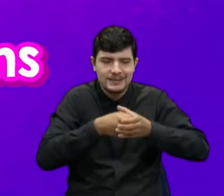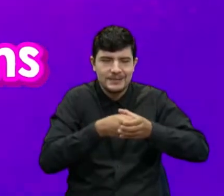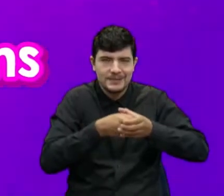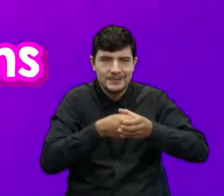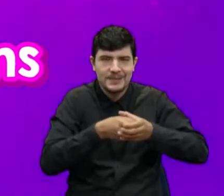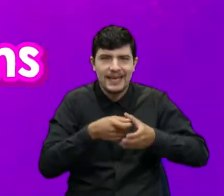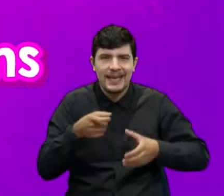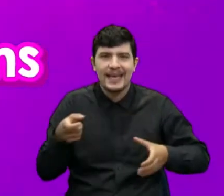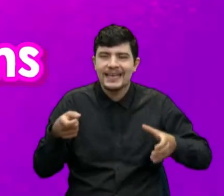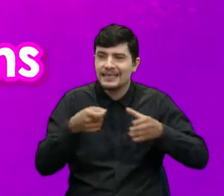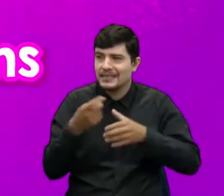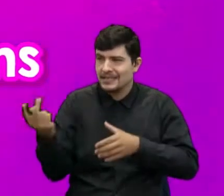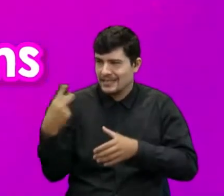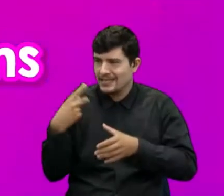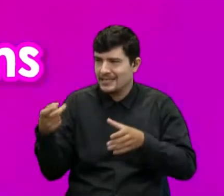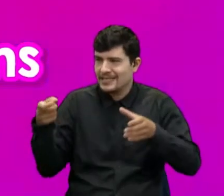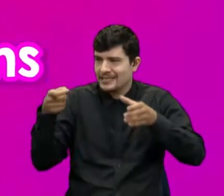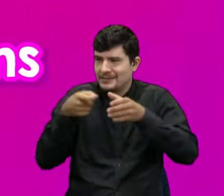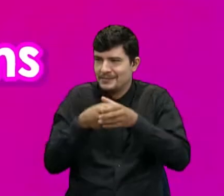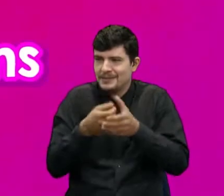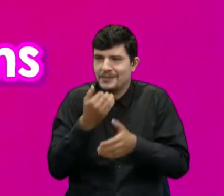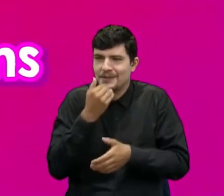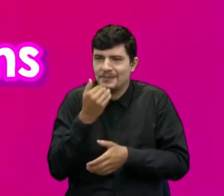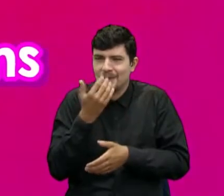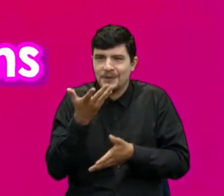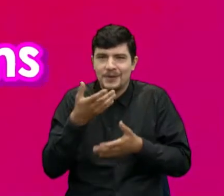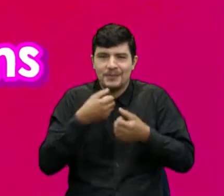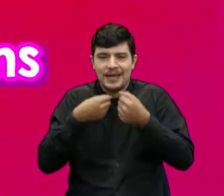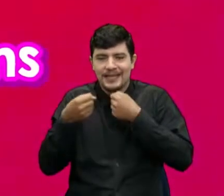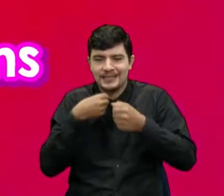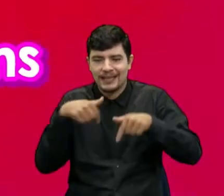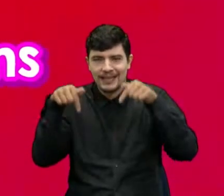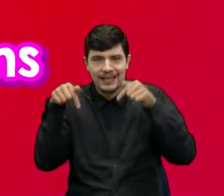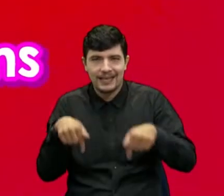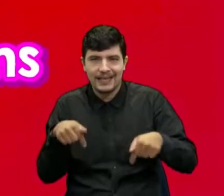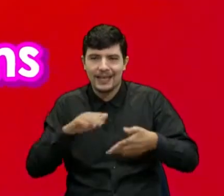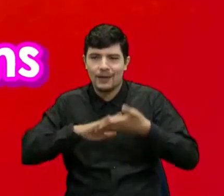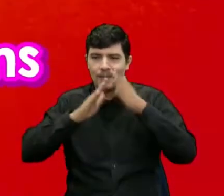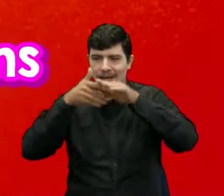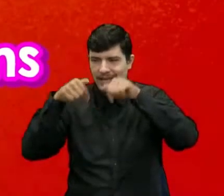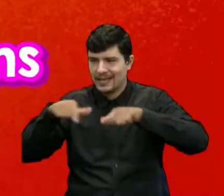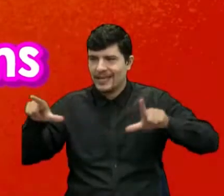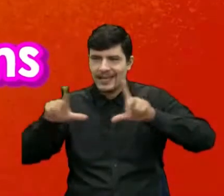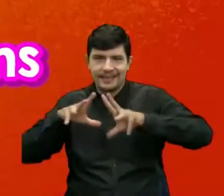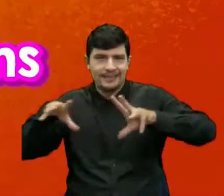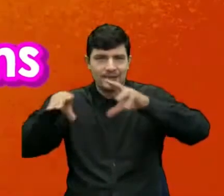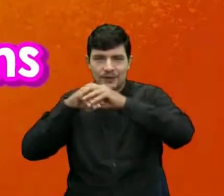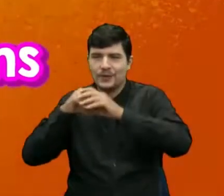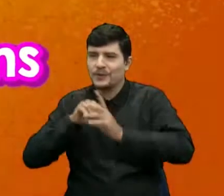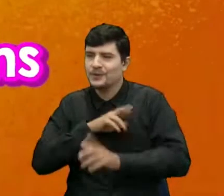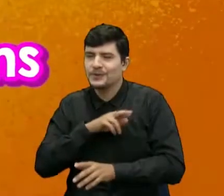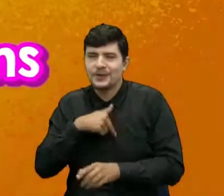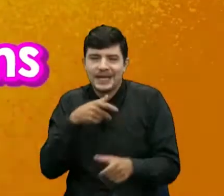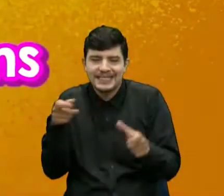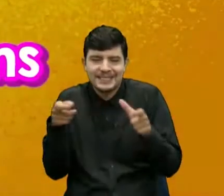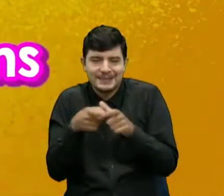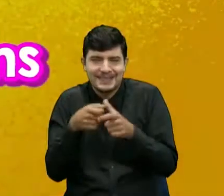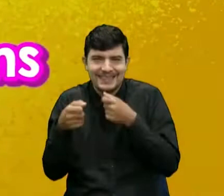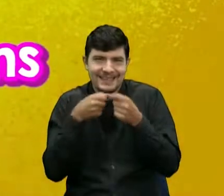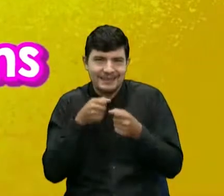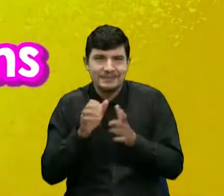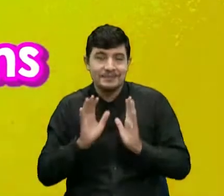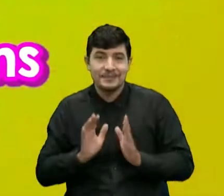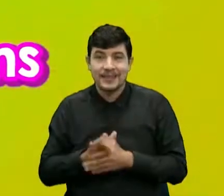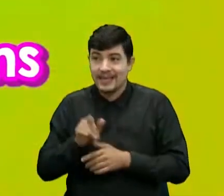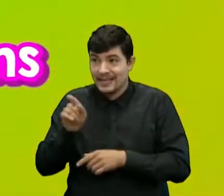yo podemos ser una especie Sí De presentadores aquí en medio de esta población del canal Muy bien Se reproducen